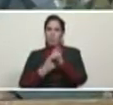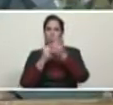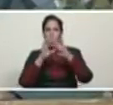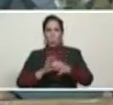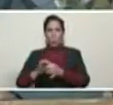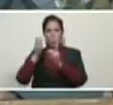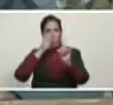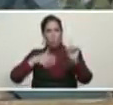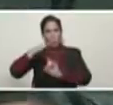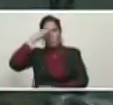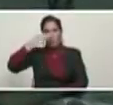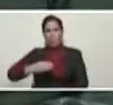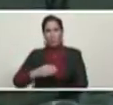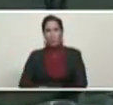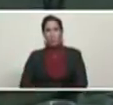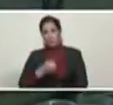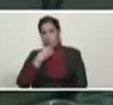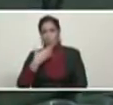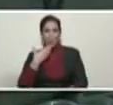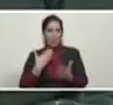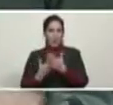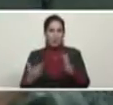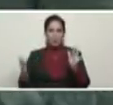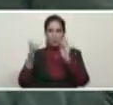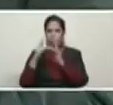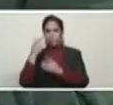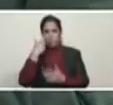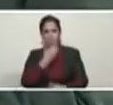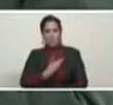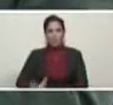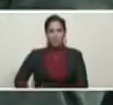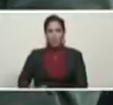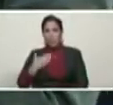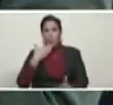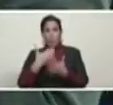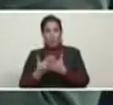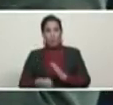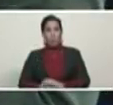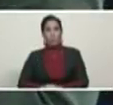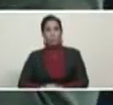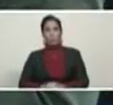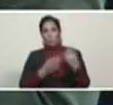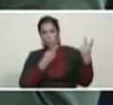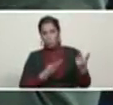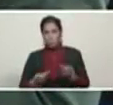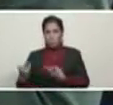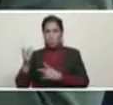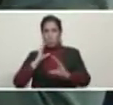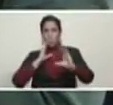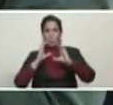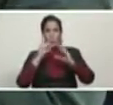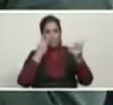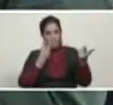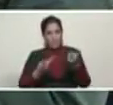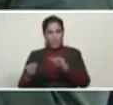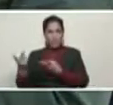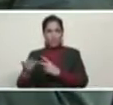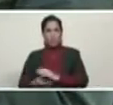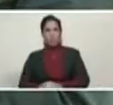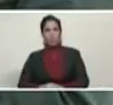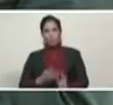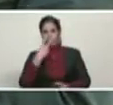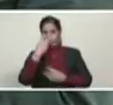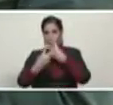pueblo. Bueno, muchísimas gracias, mi comandante en jefe. Agradezco o agradecemos su visita,